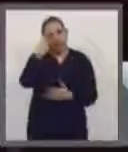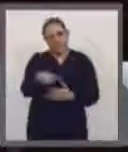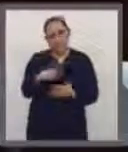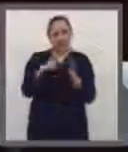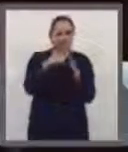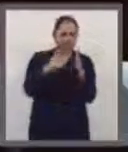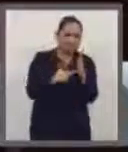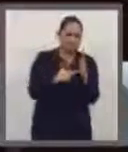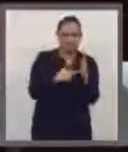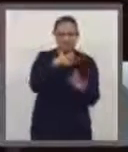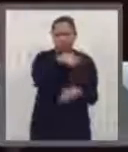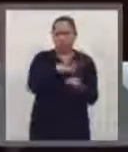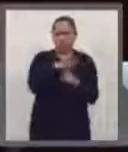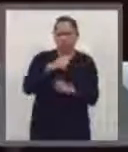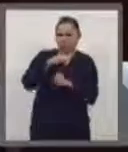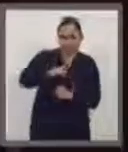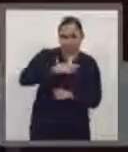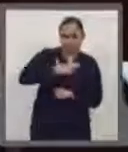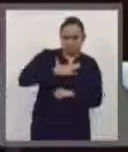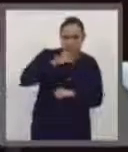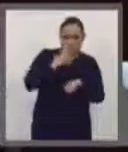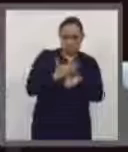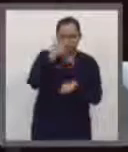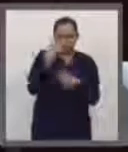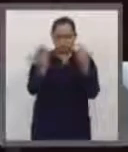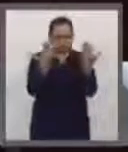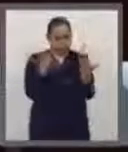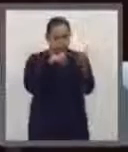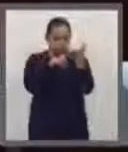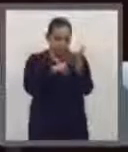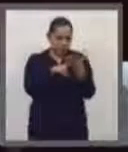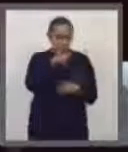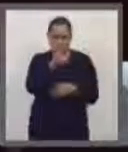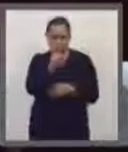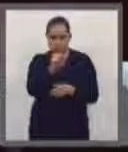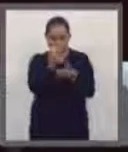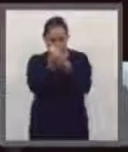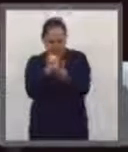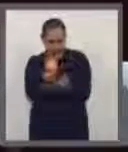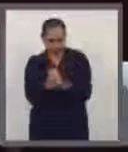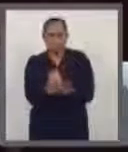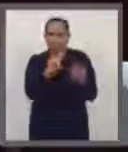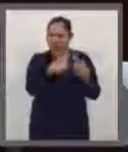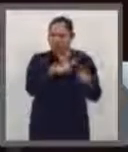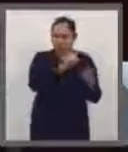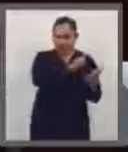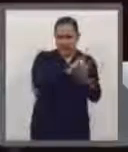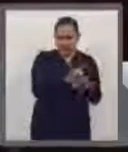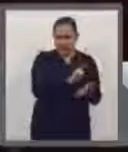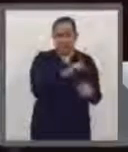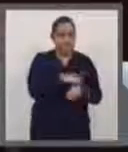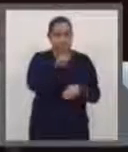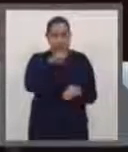cotidianamente sus facultades de revalidación mediante diversas normas, particularmente el acuerdo